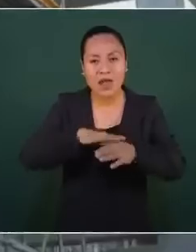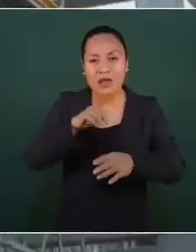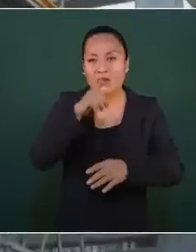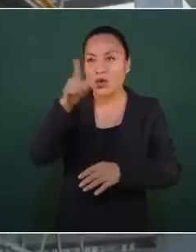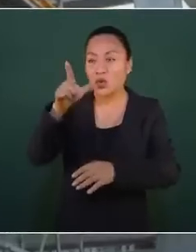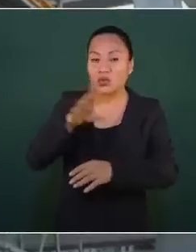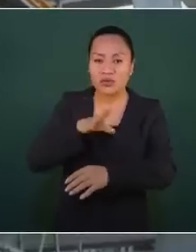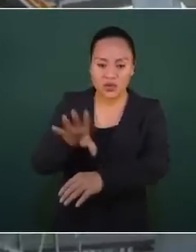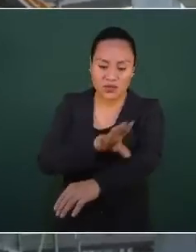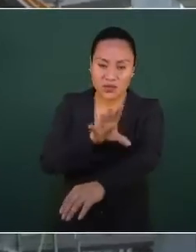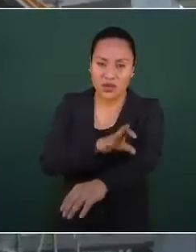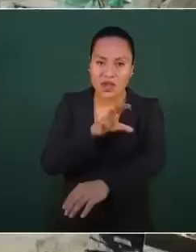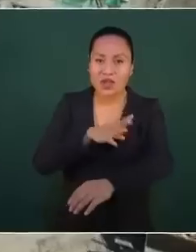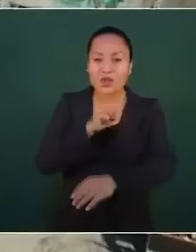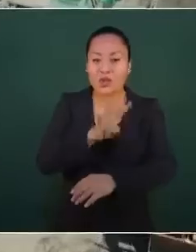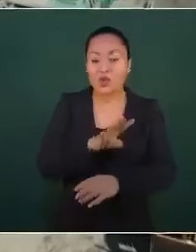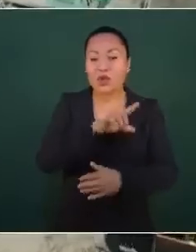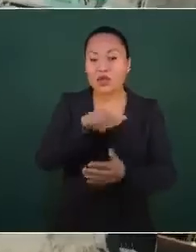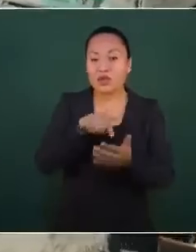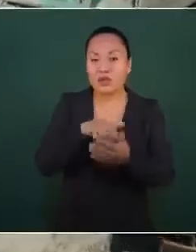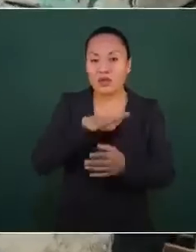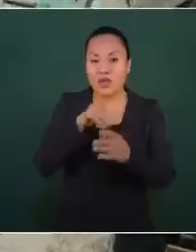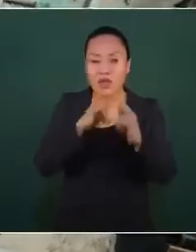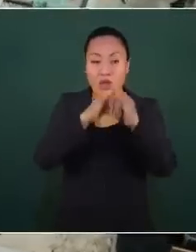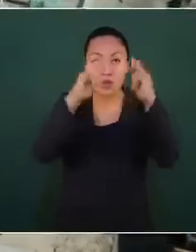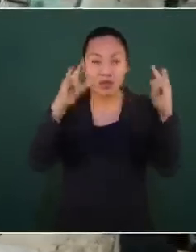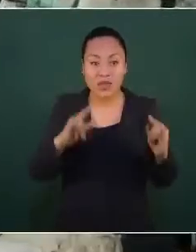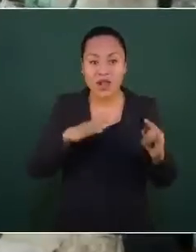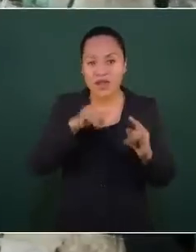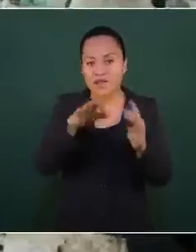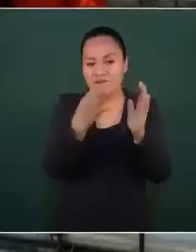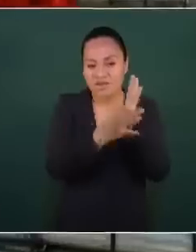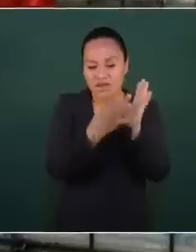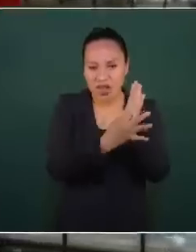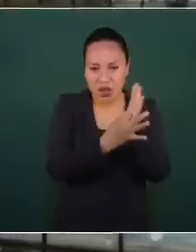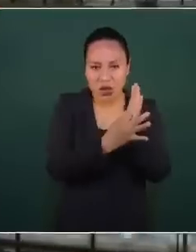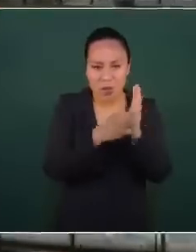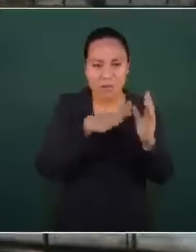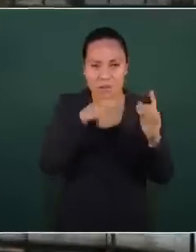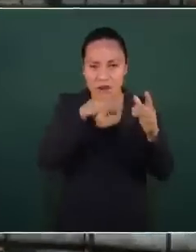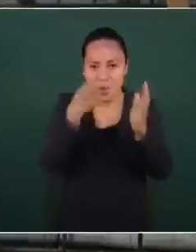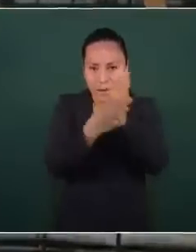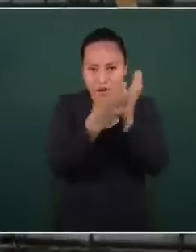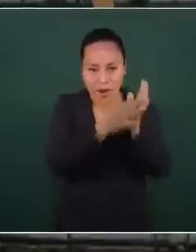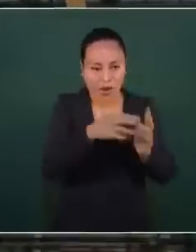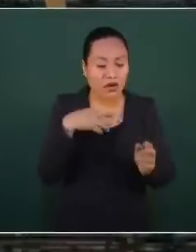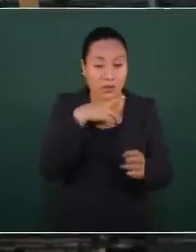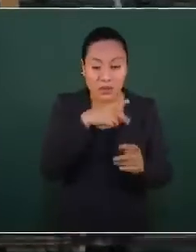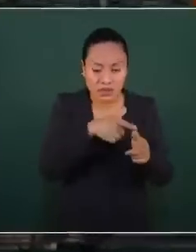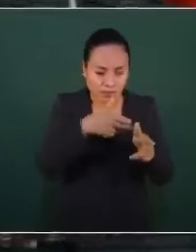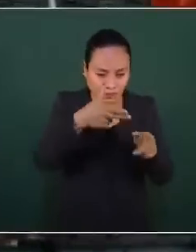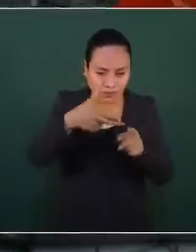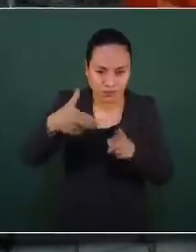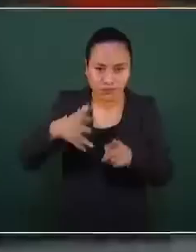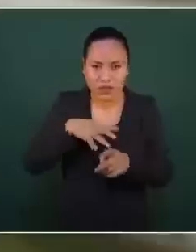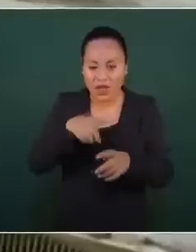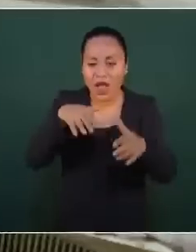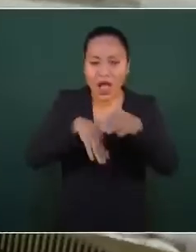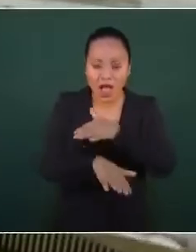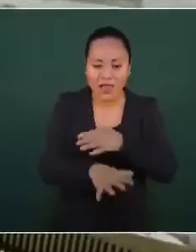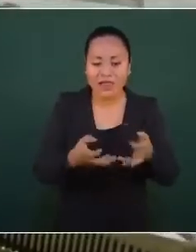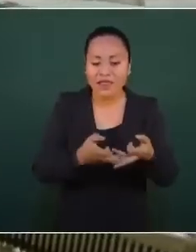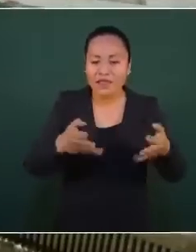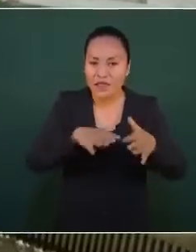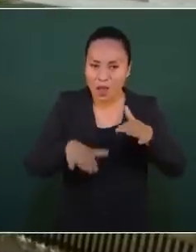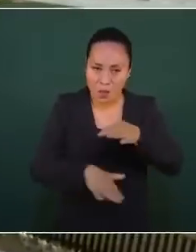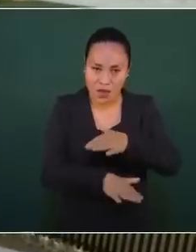eléctricas y cuartos de control satelital, así como de marcos de estructura de acero y la obra civil correspondiente a sistemas enterrados.